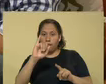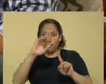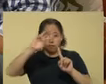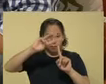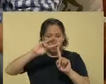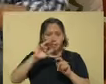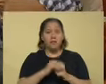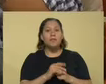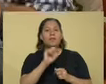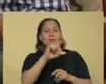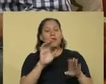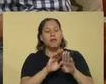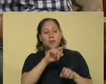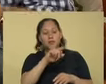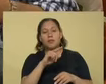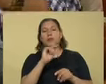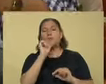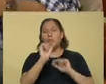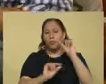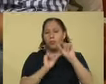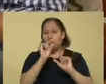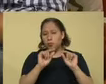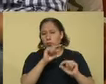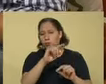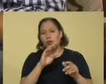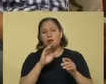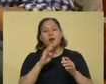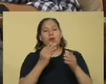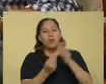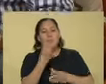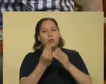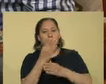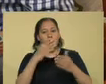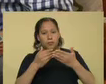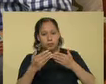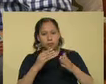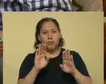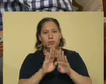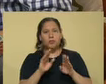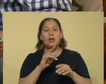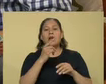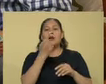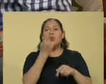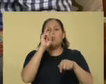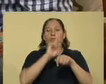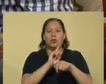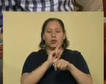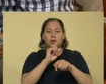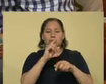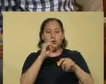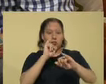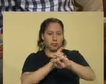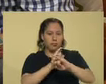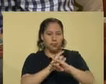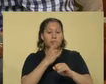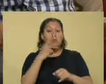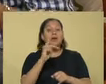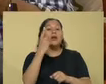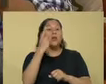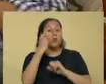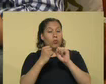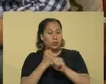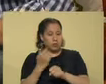martes de la semana que entra se van a actualizar los datos que ahorita les voy a dar. Okay. Por motivo del Día del Internet. Pero el año